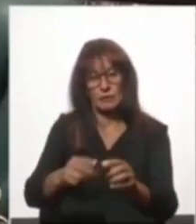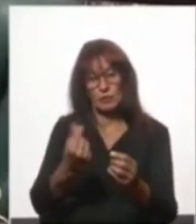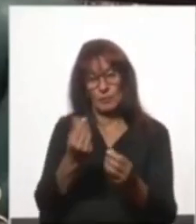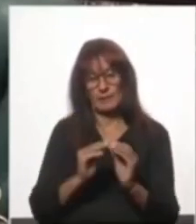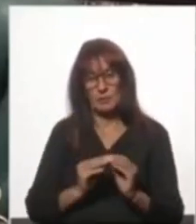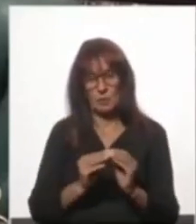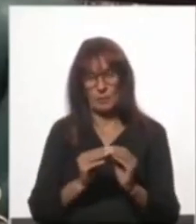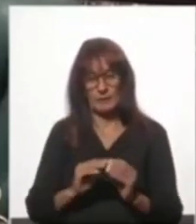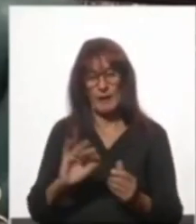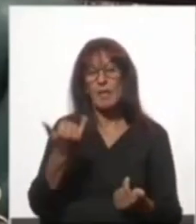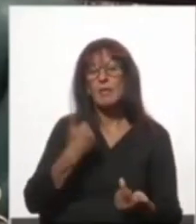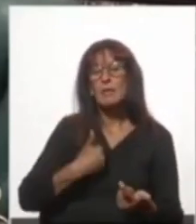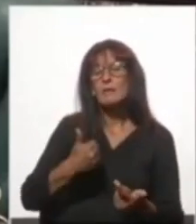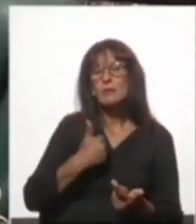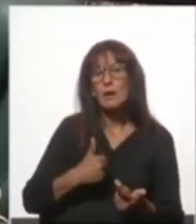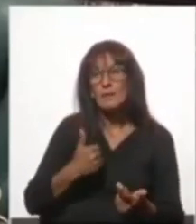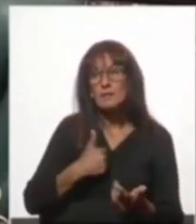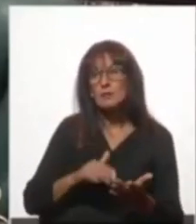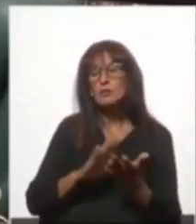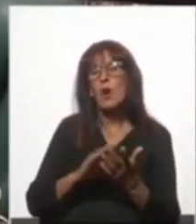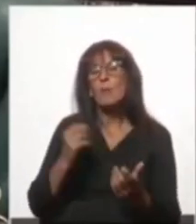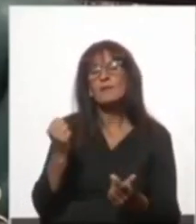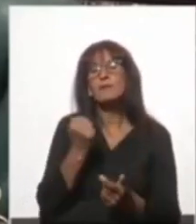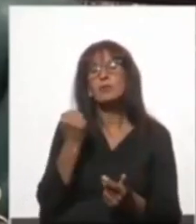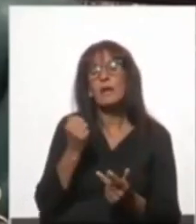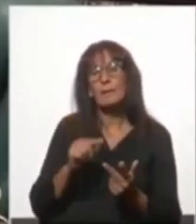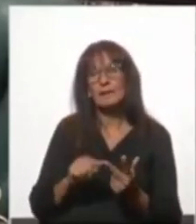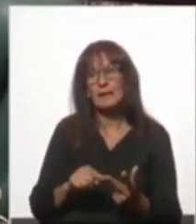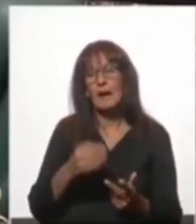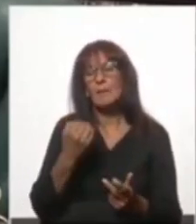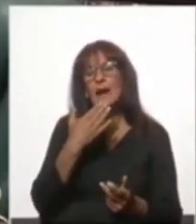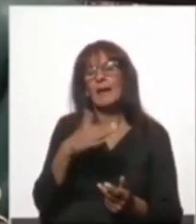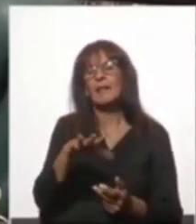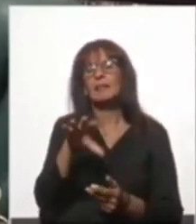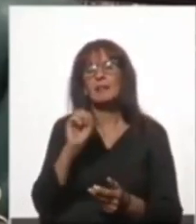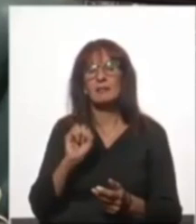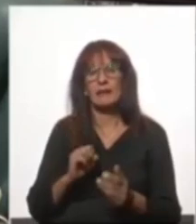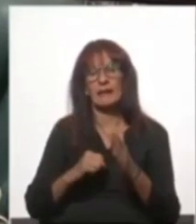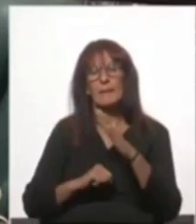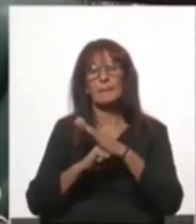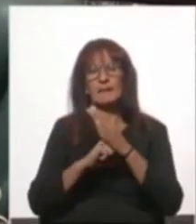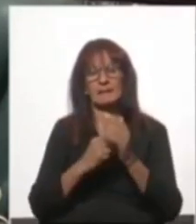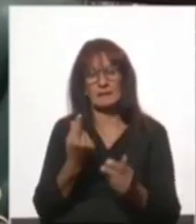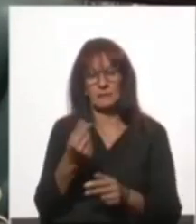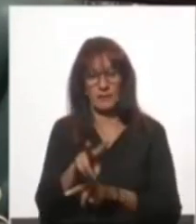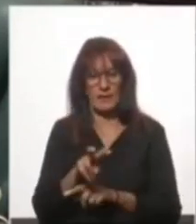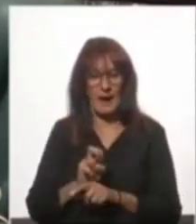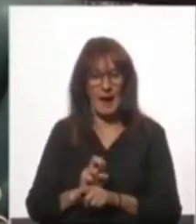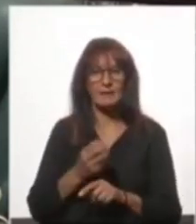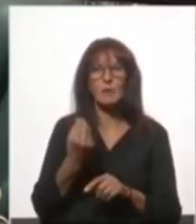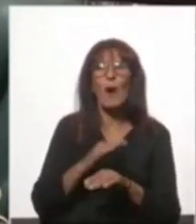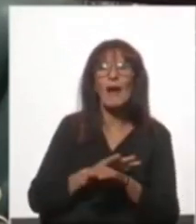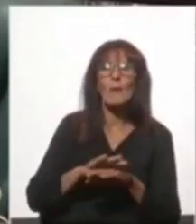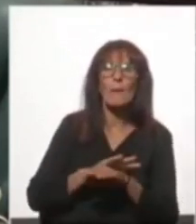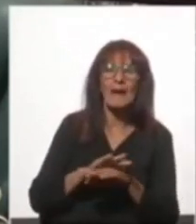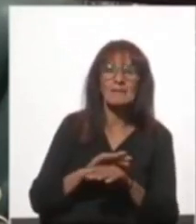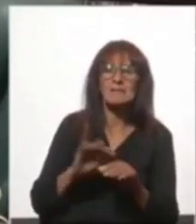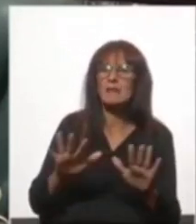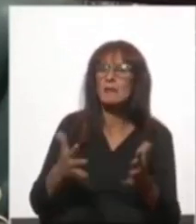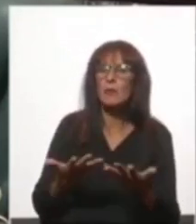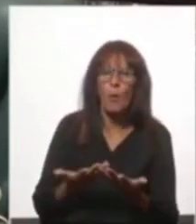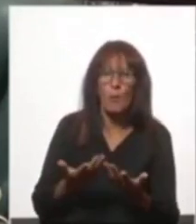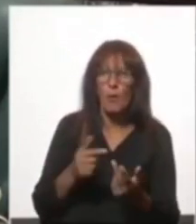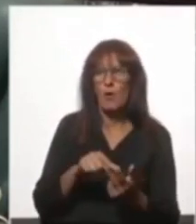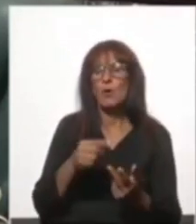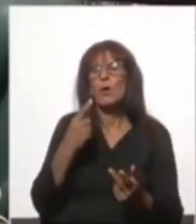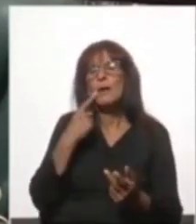presupuestal, información que es fundamental para entender las metas fiscales, en qué estaban basadas, en qué estaba basado el